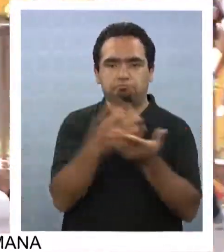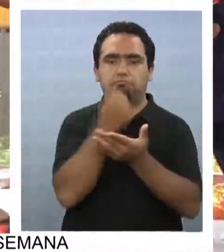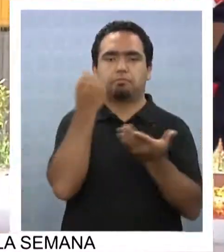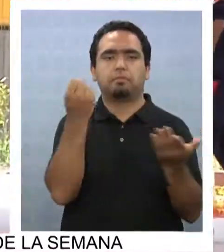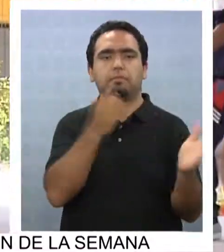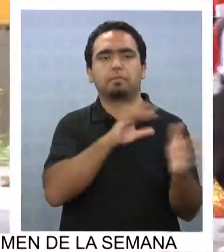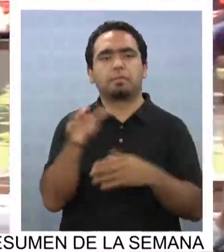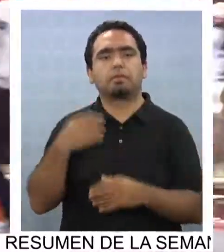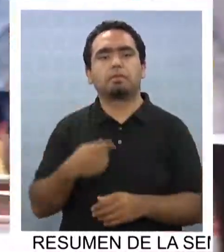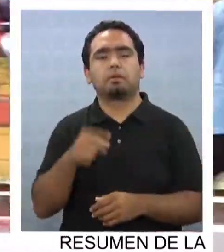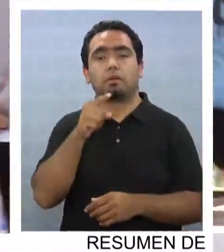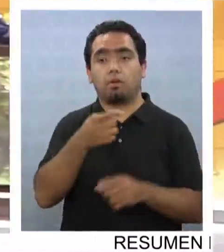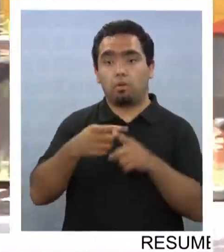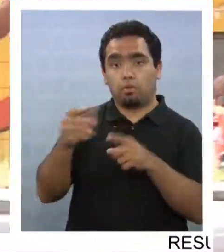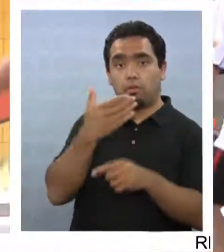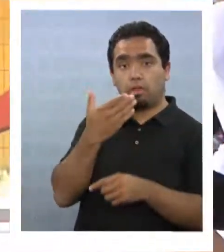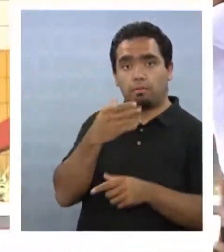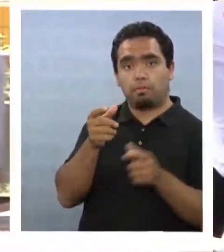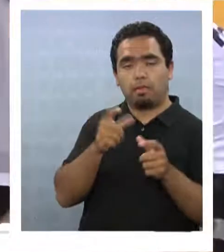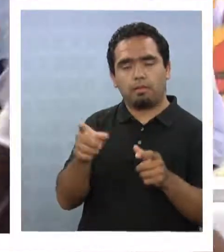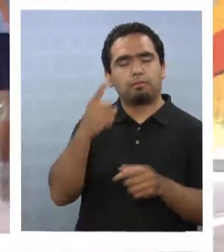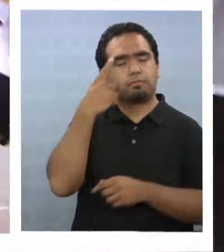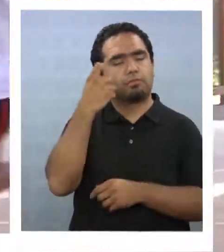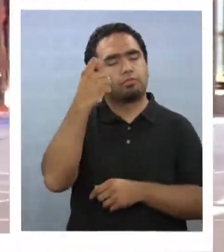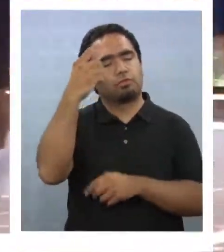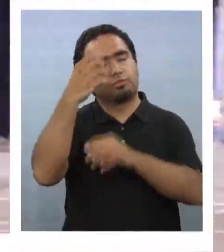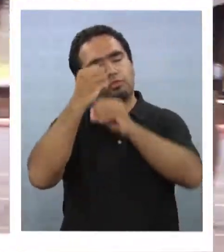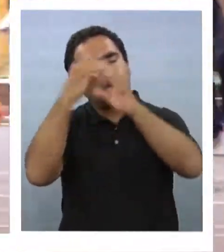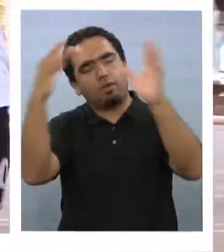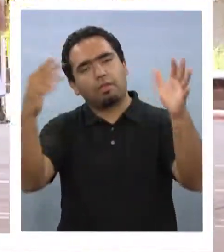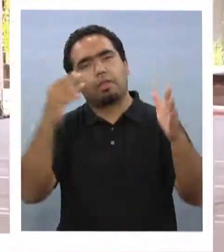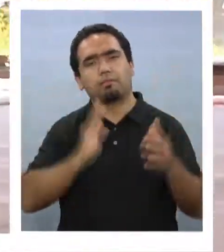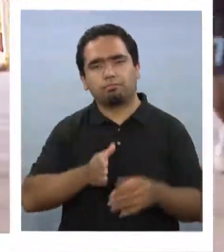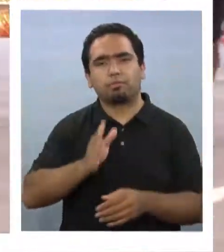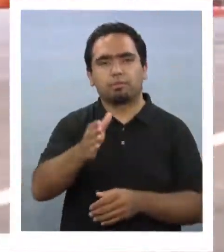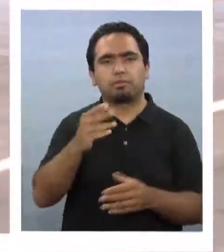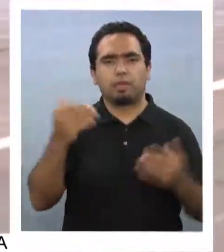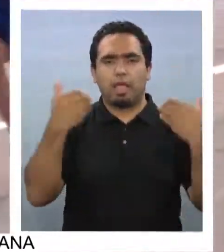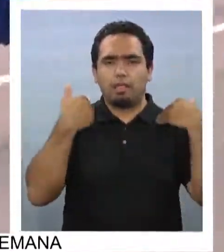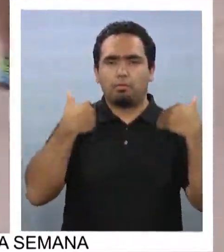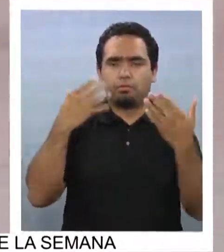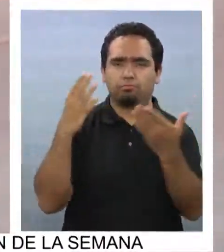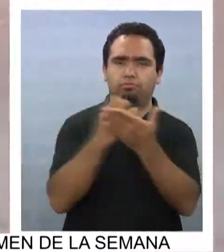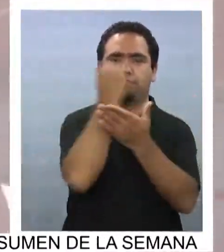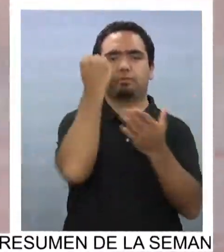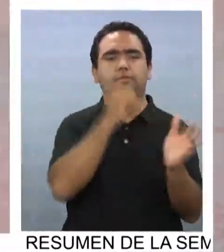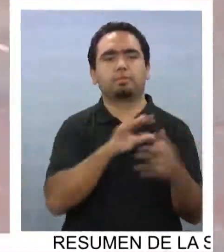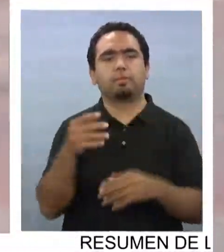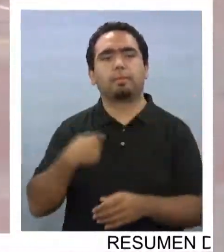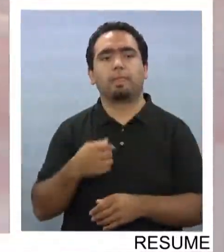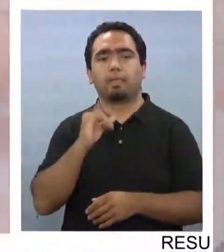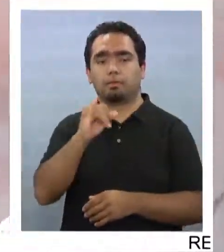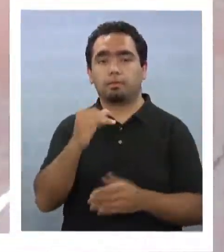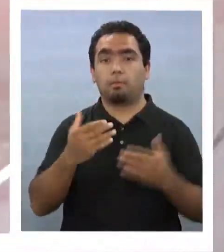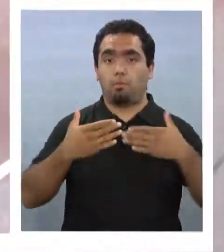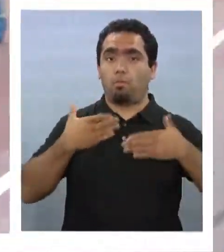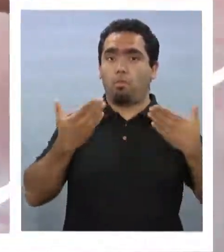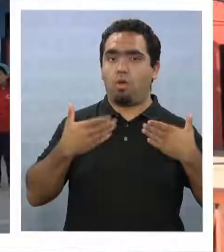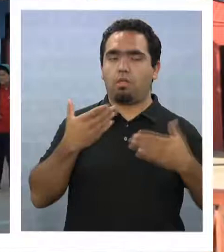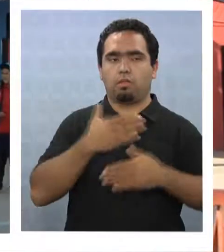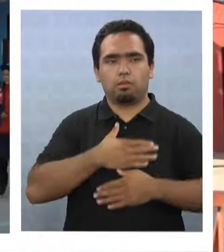A otros los motiva a seguir soñando en alcanzar sus metas deportivas. Uno lo motiva para llegar a